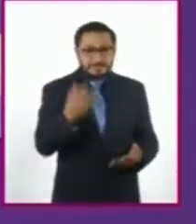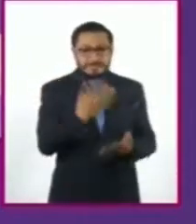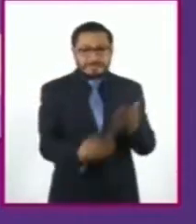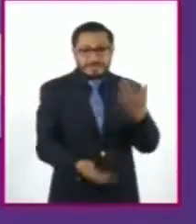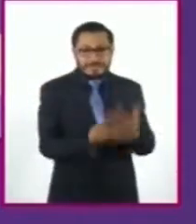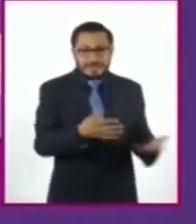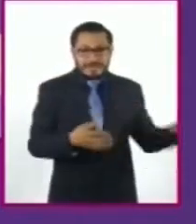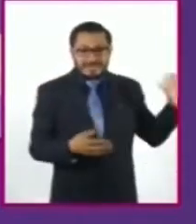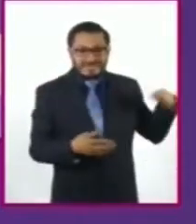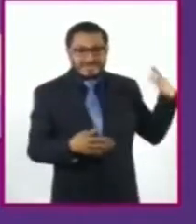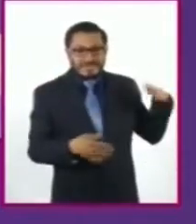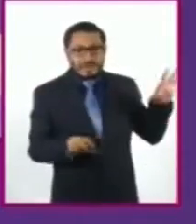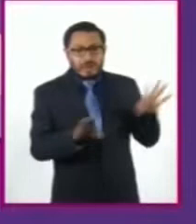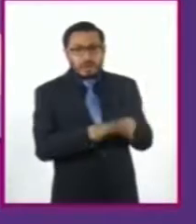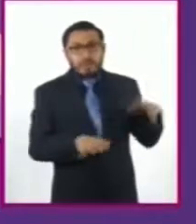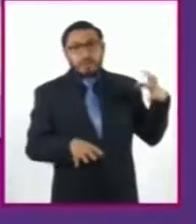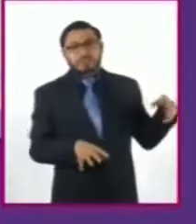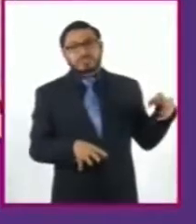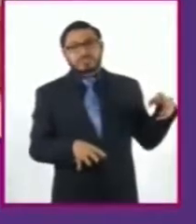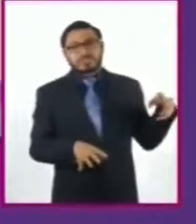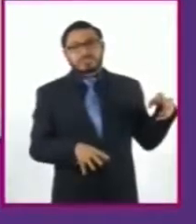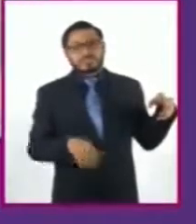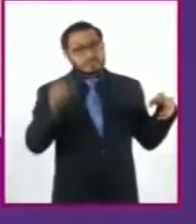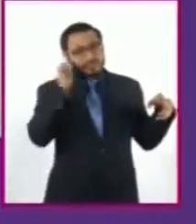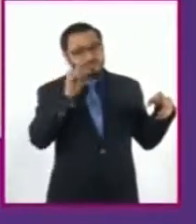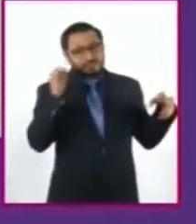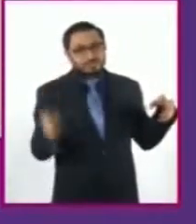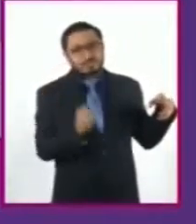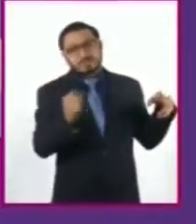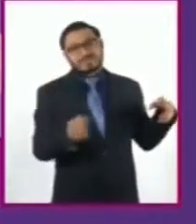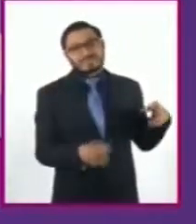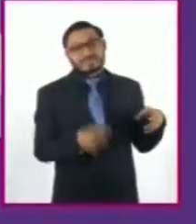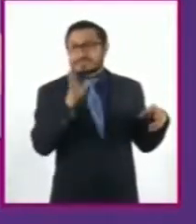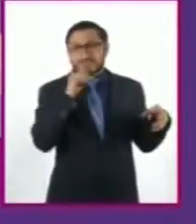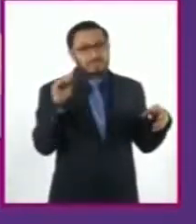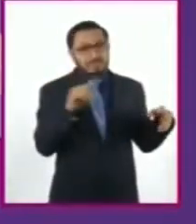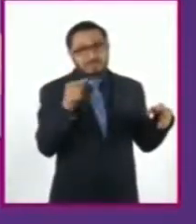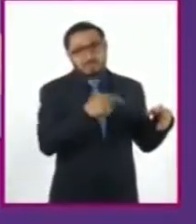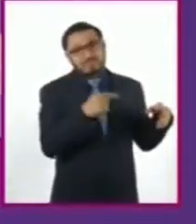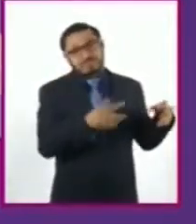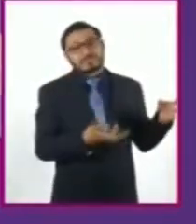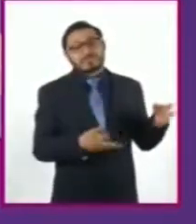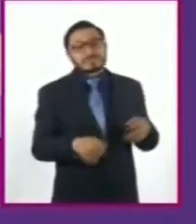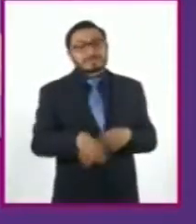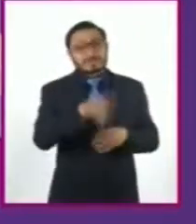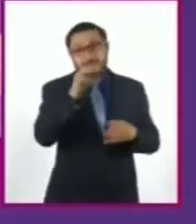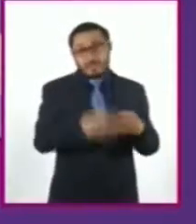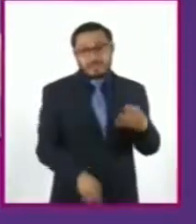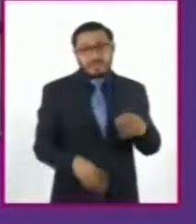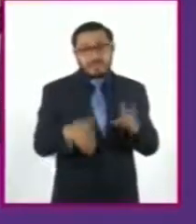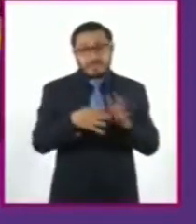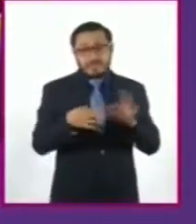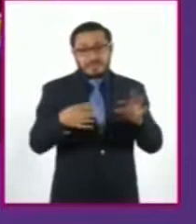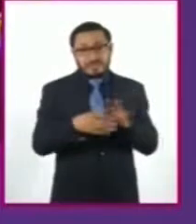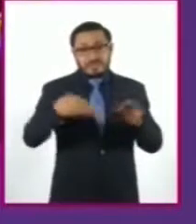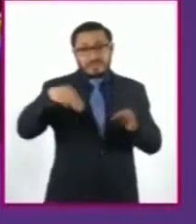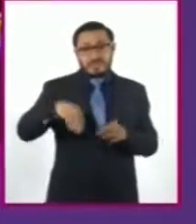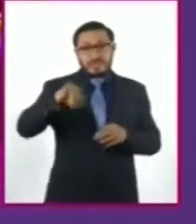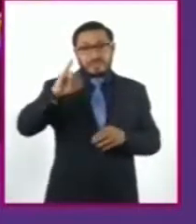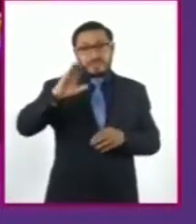que le quedó paralizada de por vida. Por último, les quiero hablar de Michael